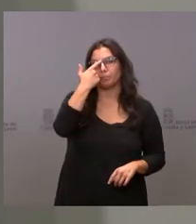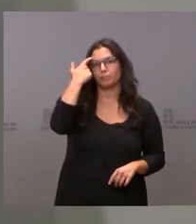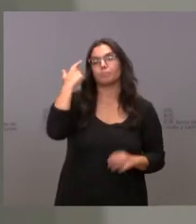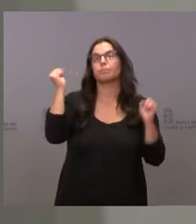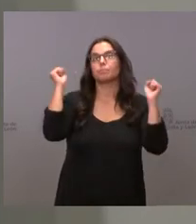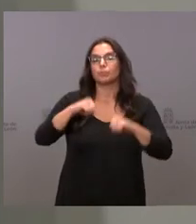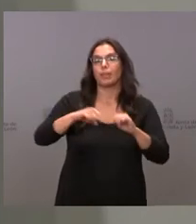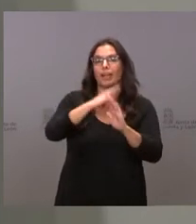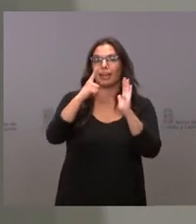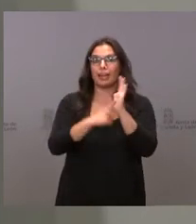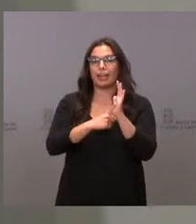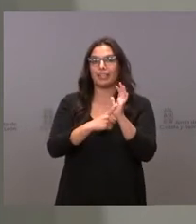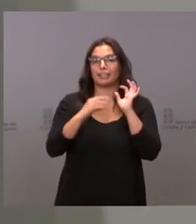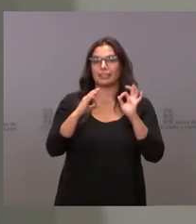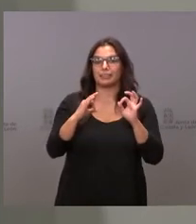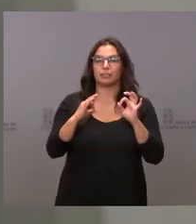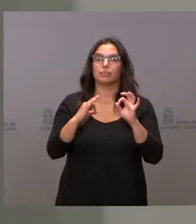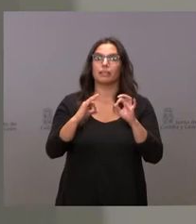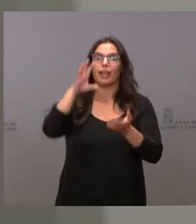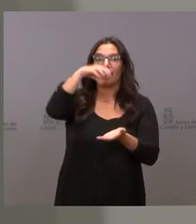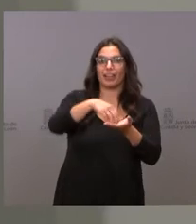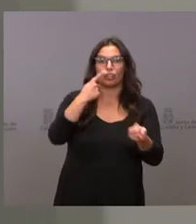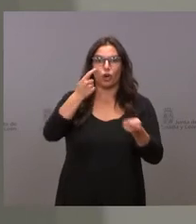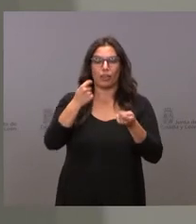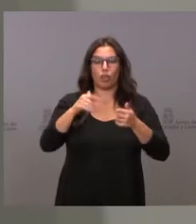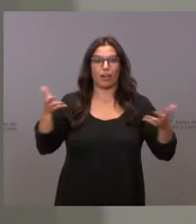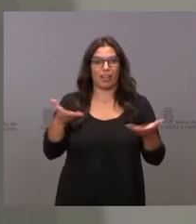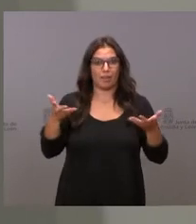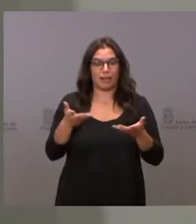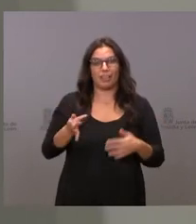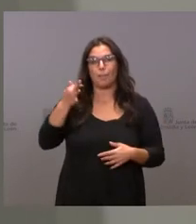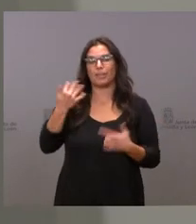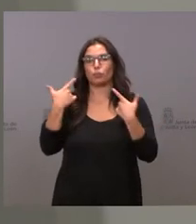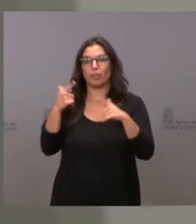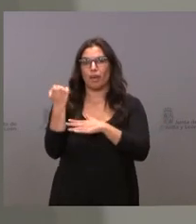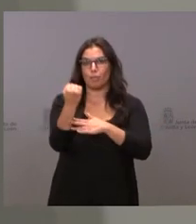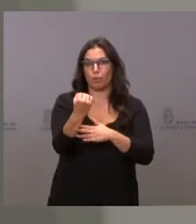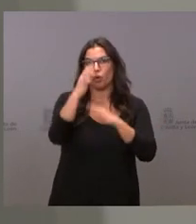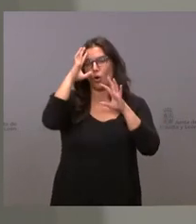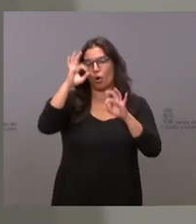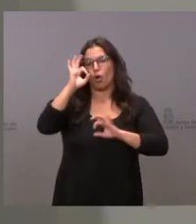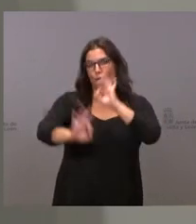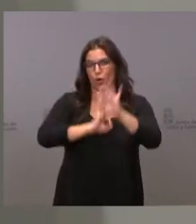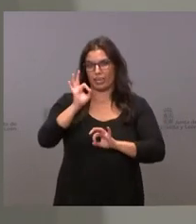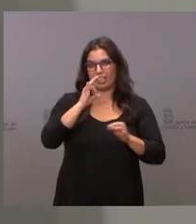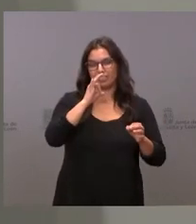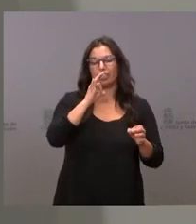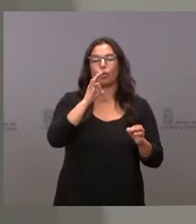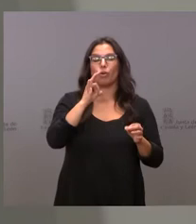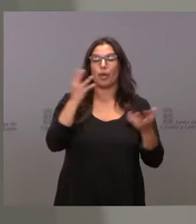la licitación de la explotación operativa del Centro Coordinador de Emergencias y la Unidad de Apoyo Logístico en Emergencias por un valor